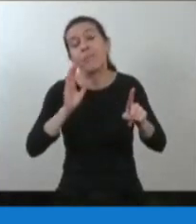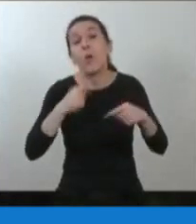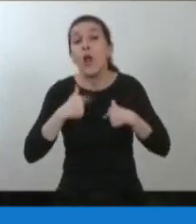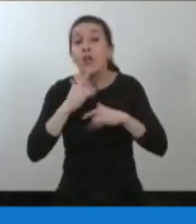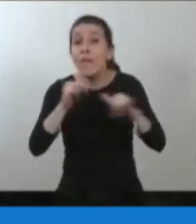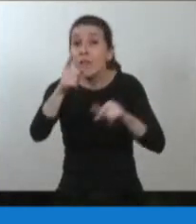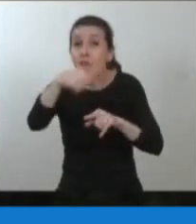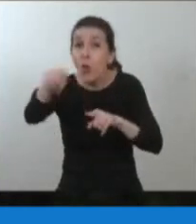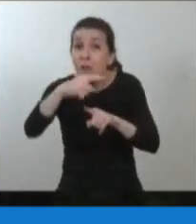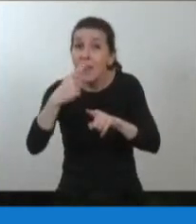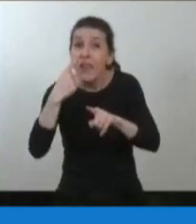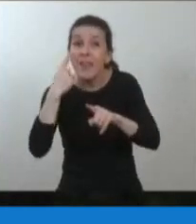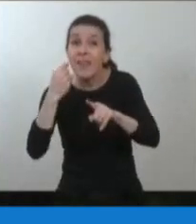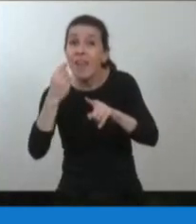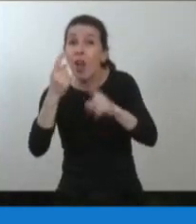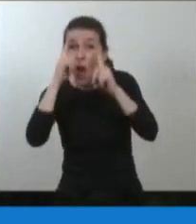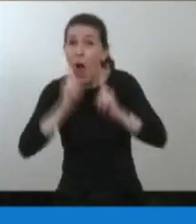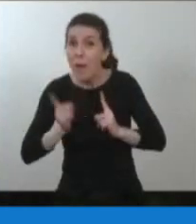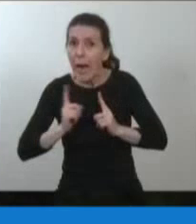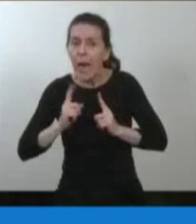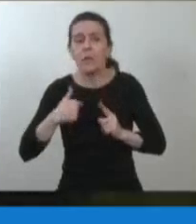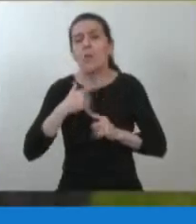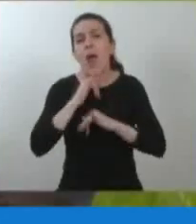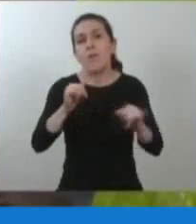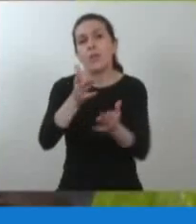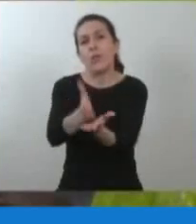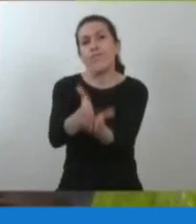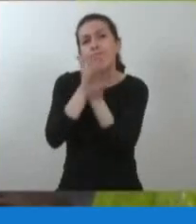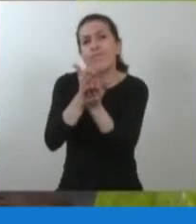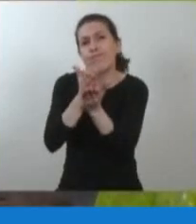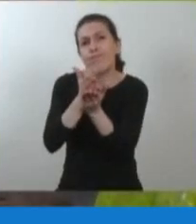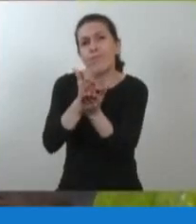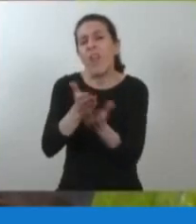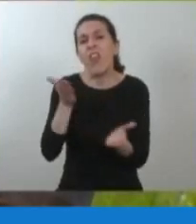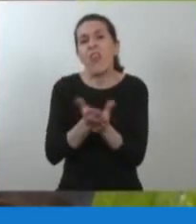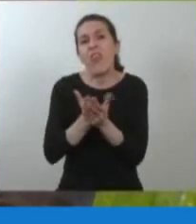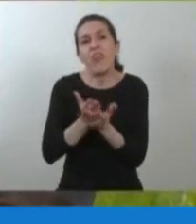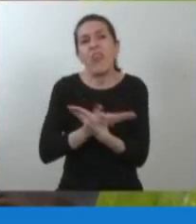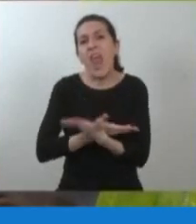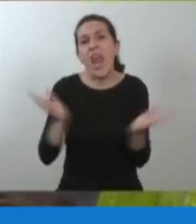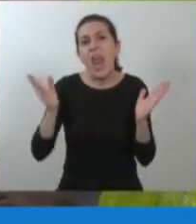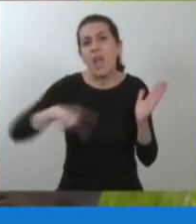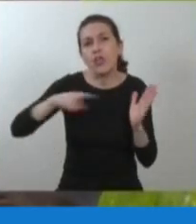aviso que vamos a ser implacables con ellos con el derecho en la mano